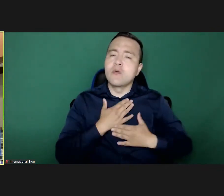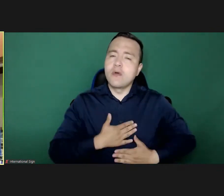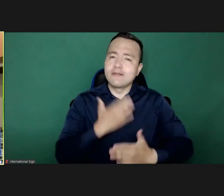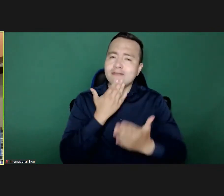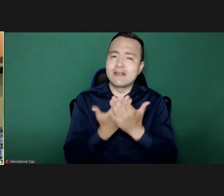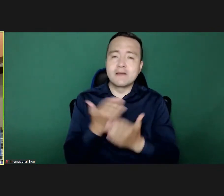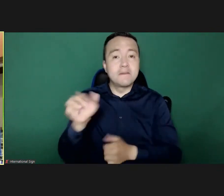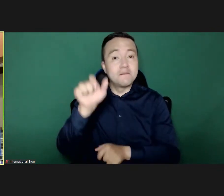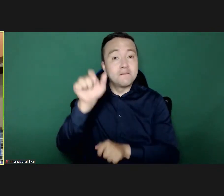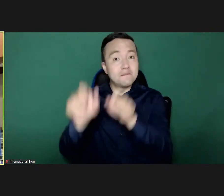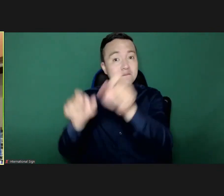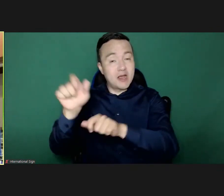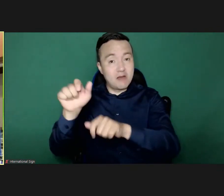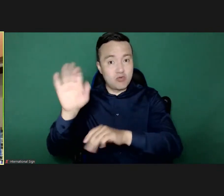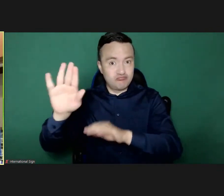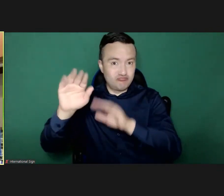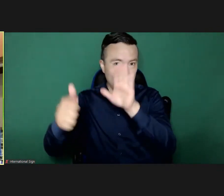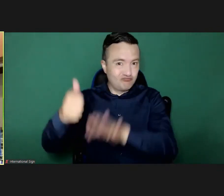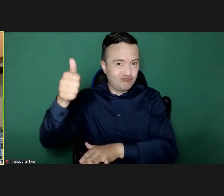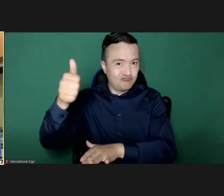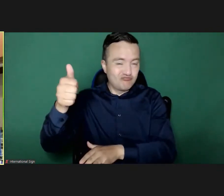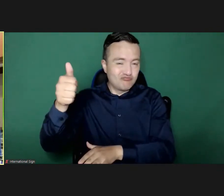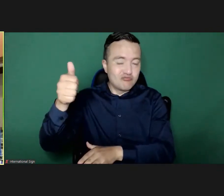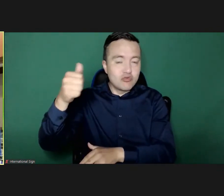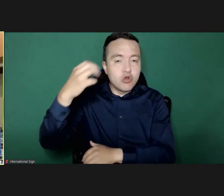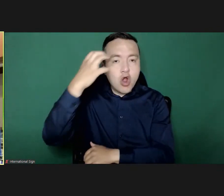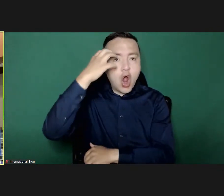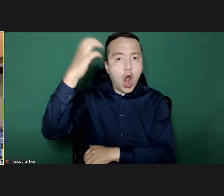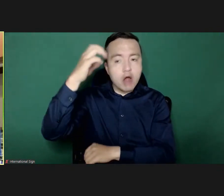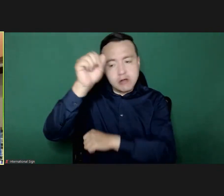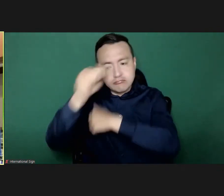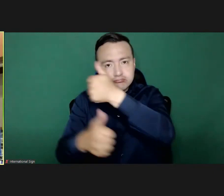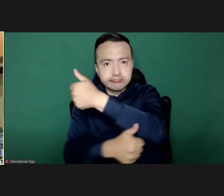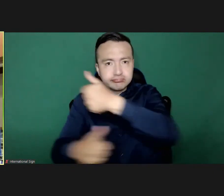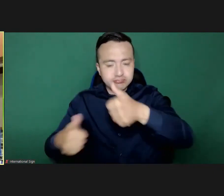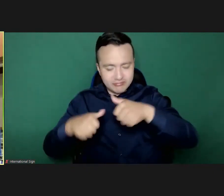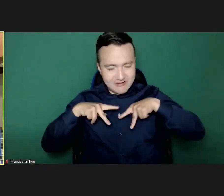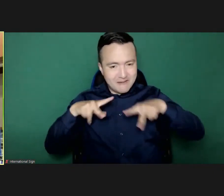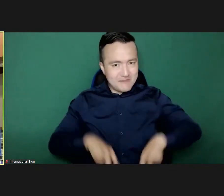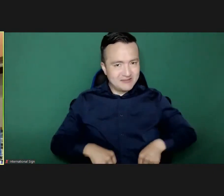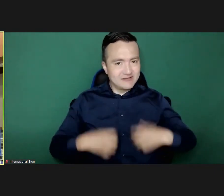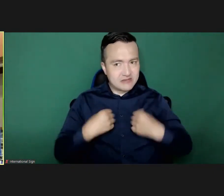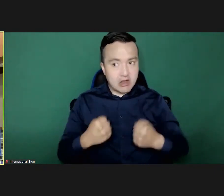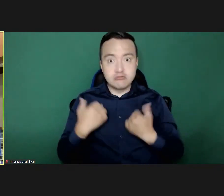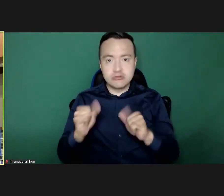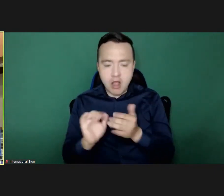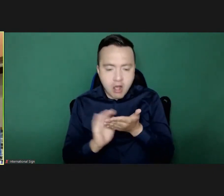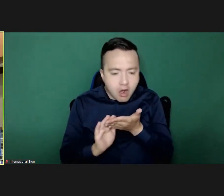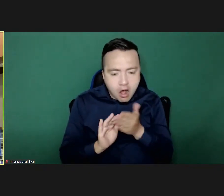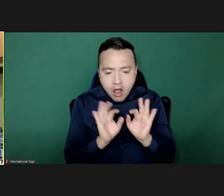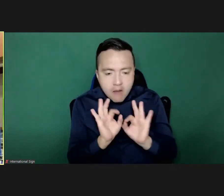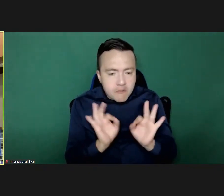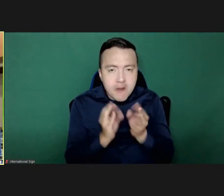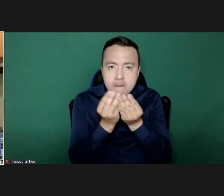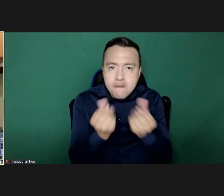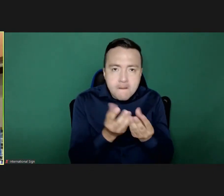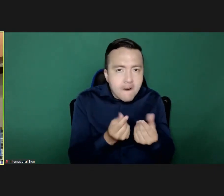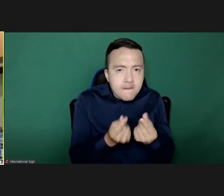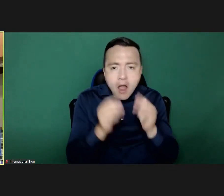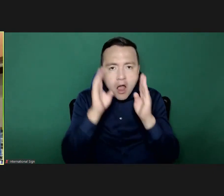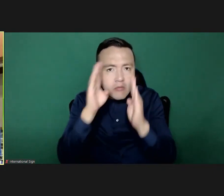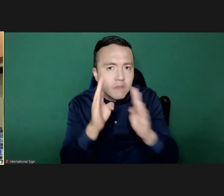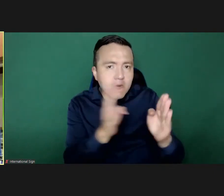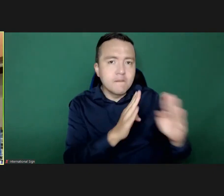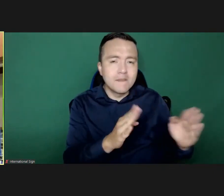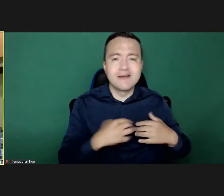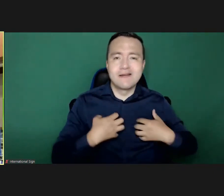trabajan bajo extrema presión para ofrecer las condiciones necesarias y los servicios que apoyan la salud de sus poblaciones. Y en especial